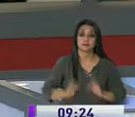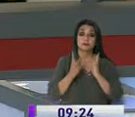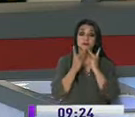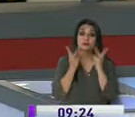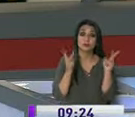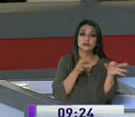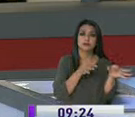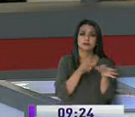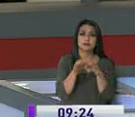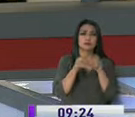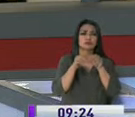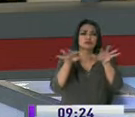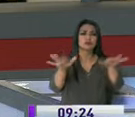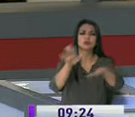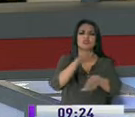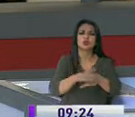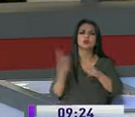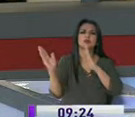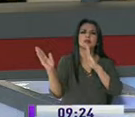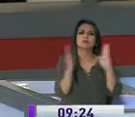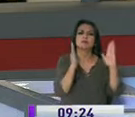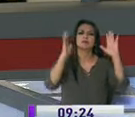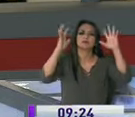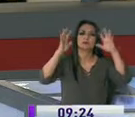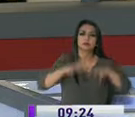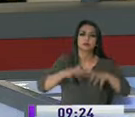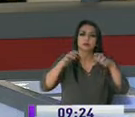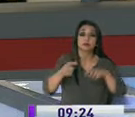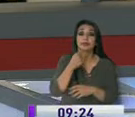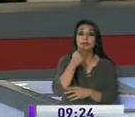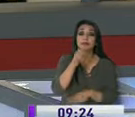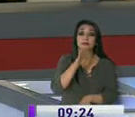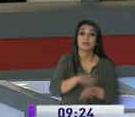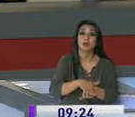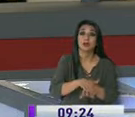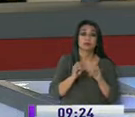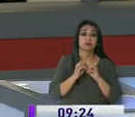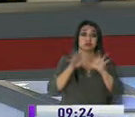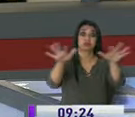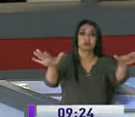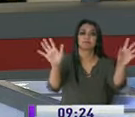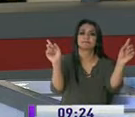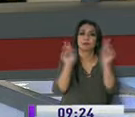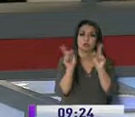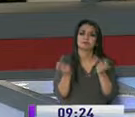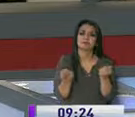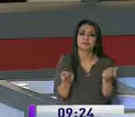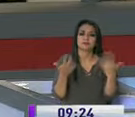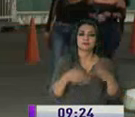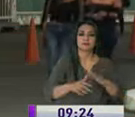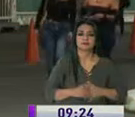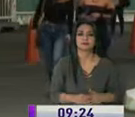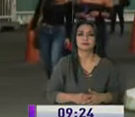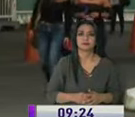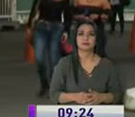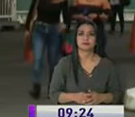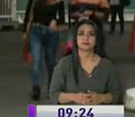que es un brote estacionario y descartó que se trate de una pandemia. Aquí las declaraciones.